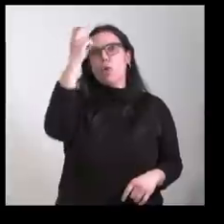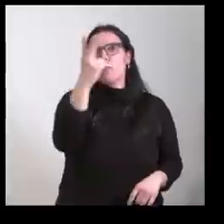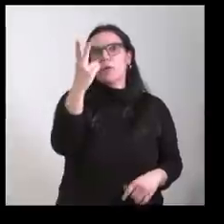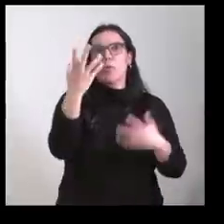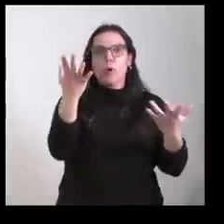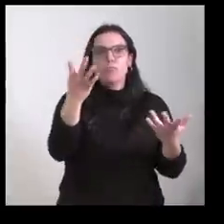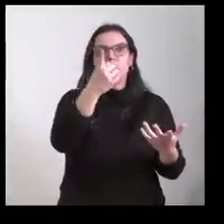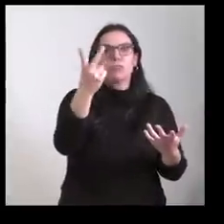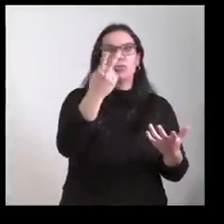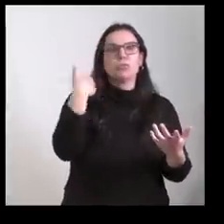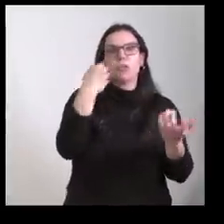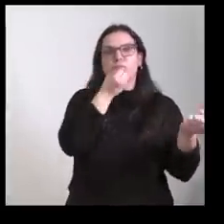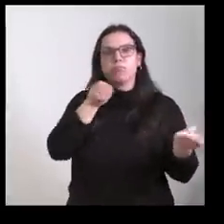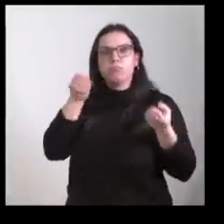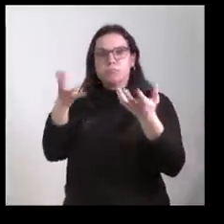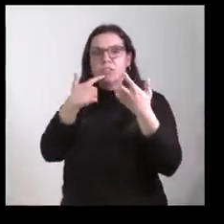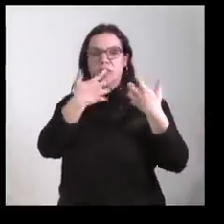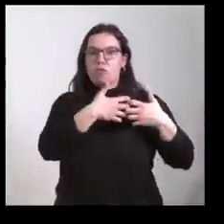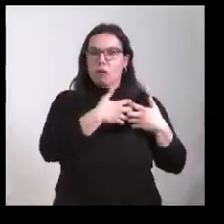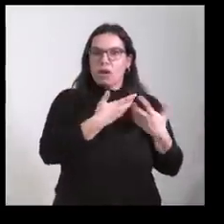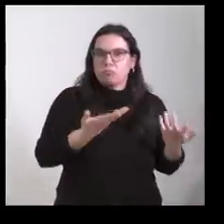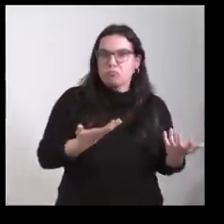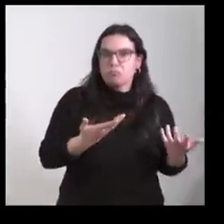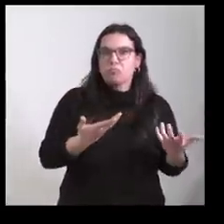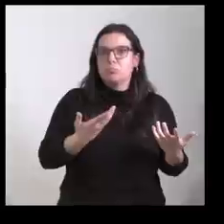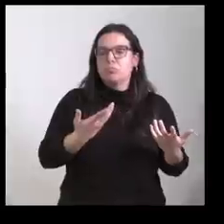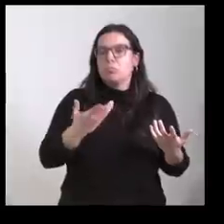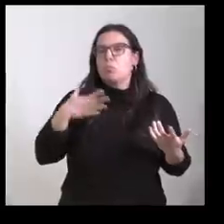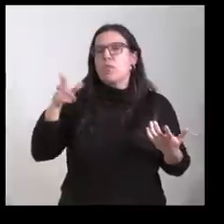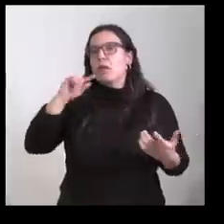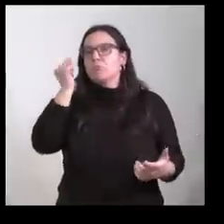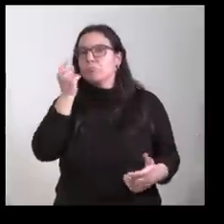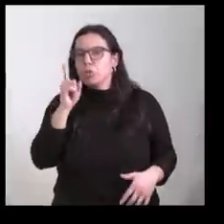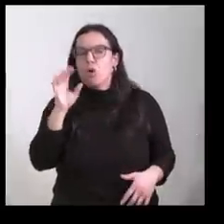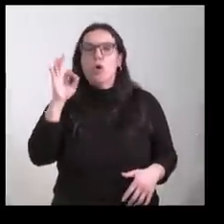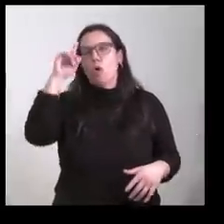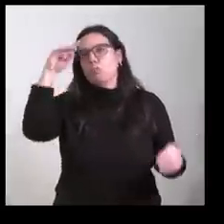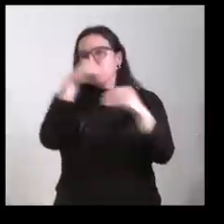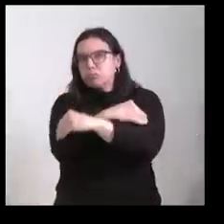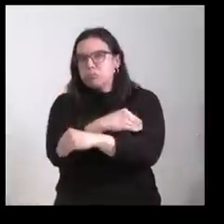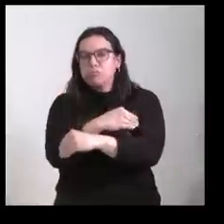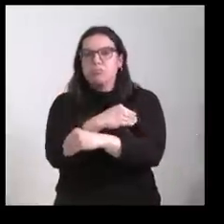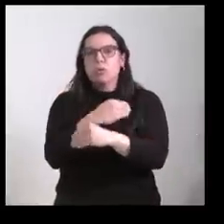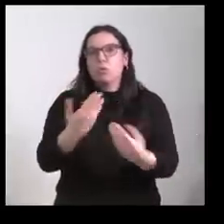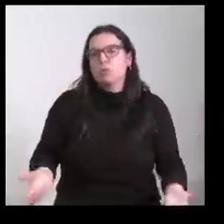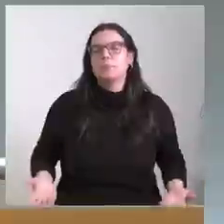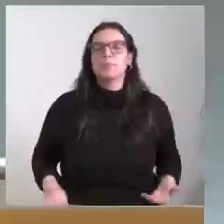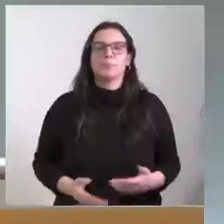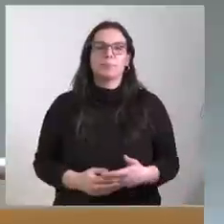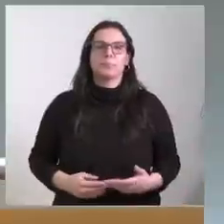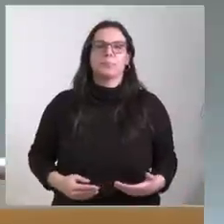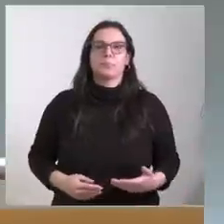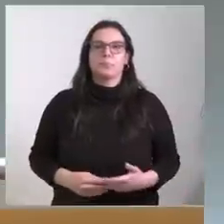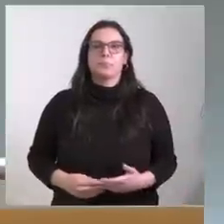trasladado el funcionamiento del de aquí y si eso o no le ha llegado o no comparten su visión